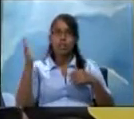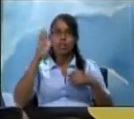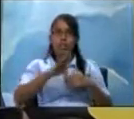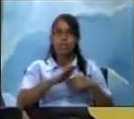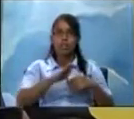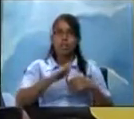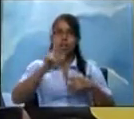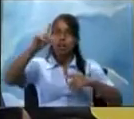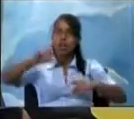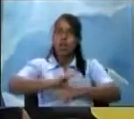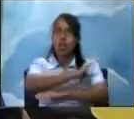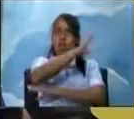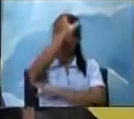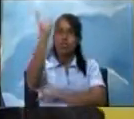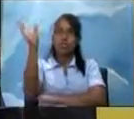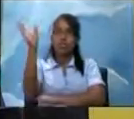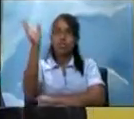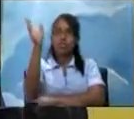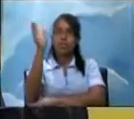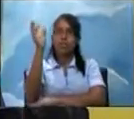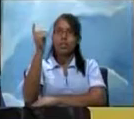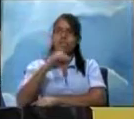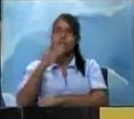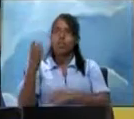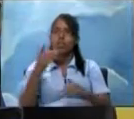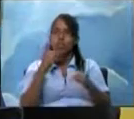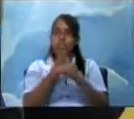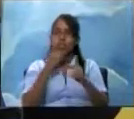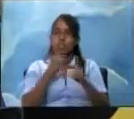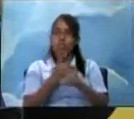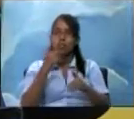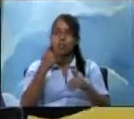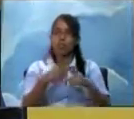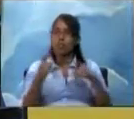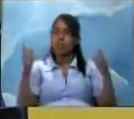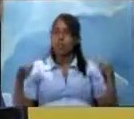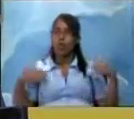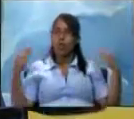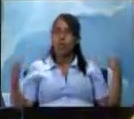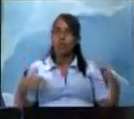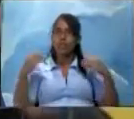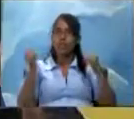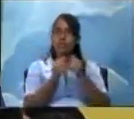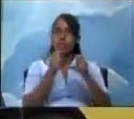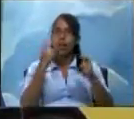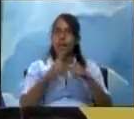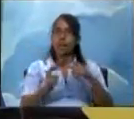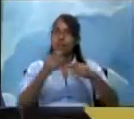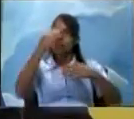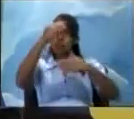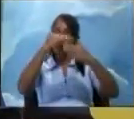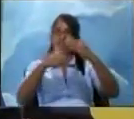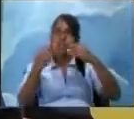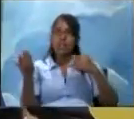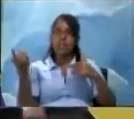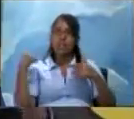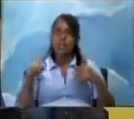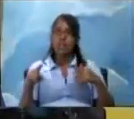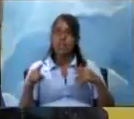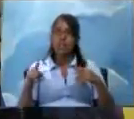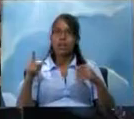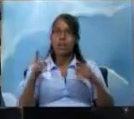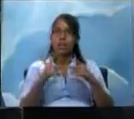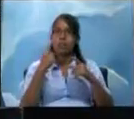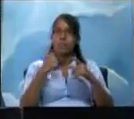que está arriba, en los cielos. Los discípulos, pero contentísimos con aquellas estructuras que